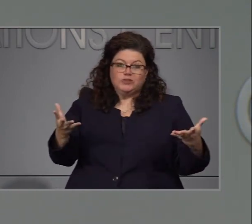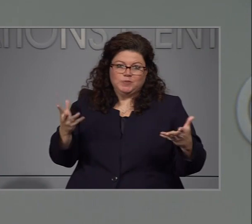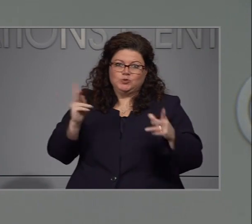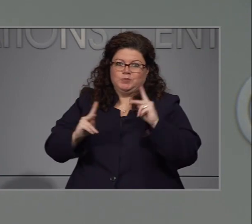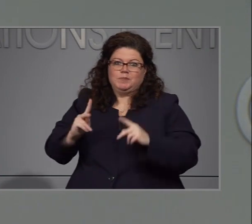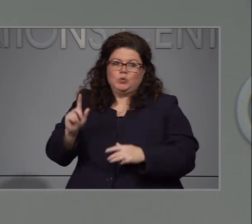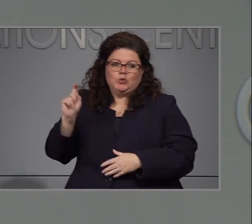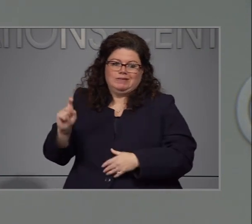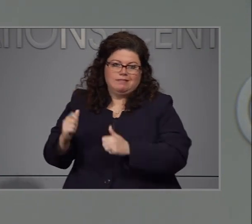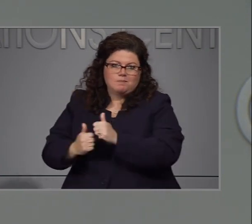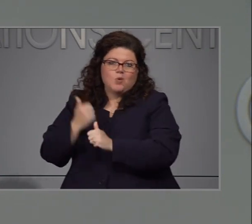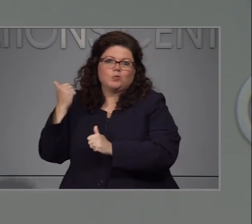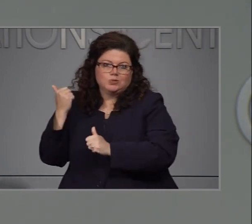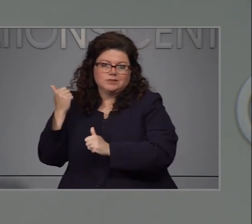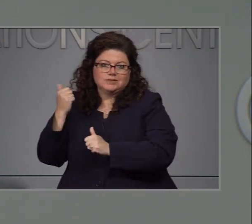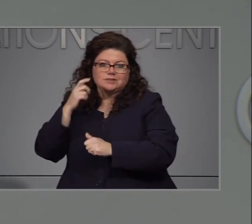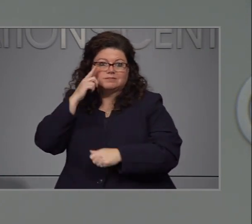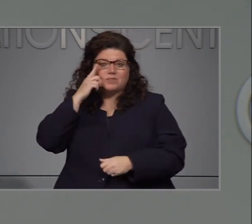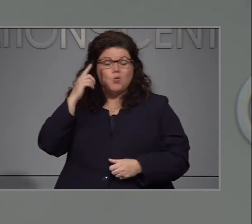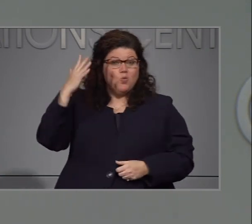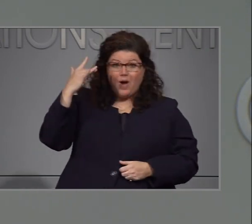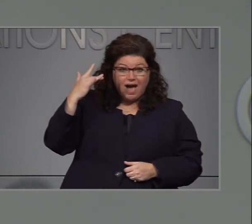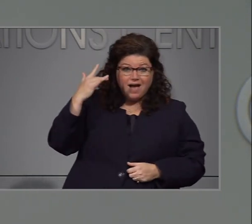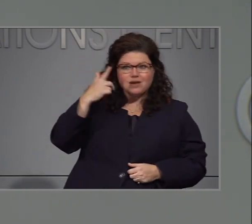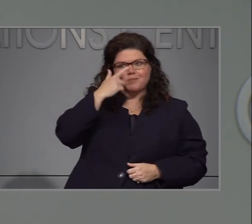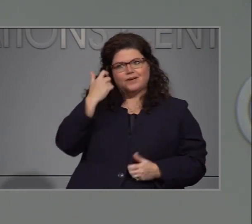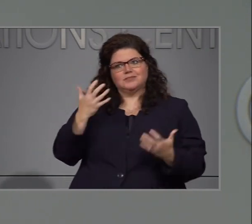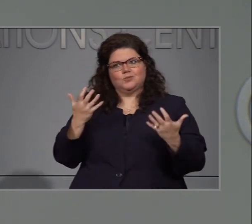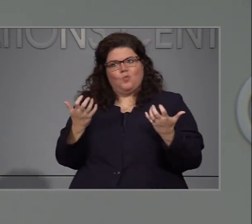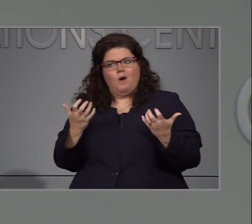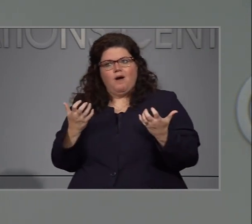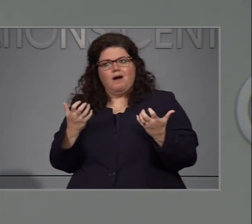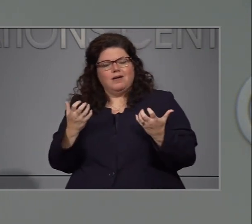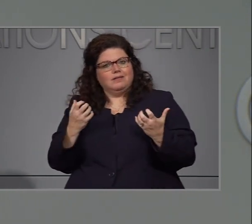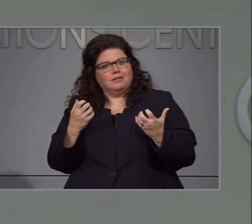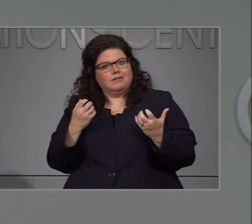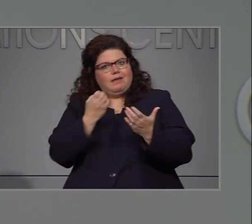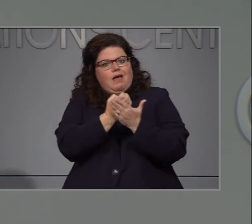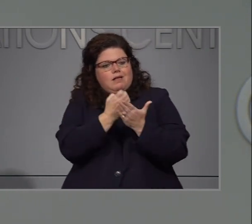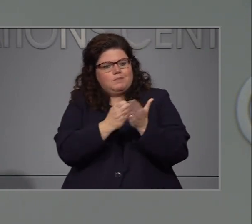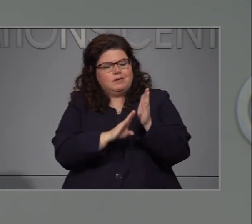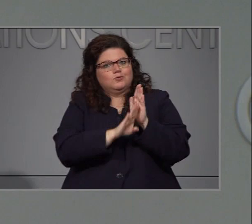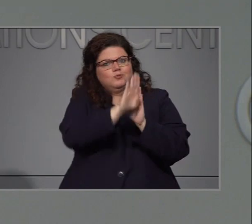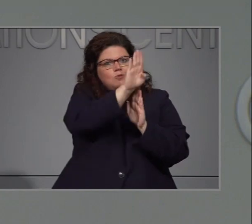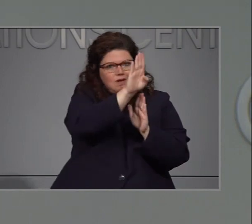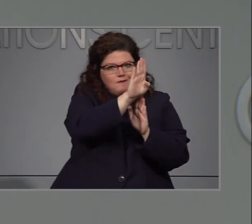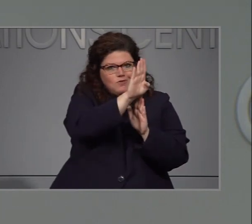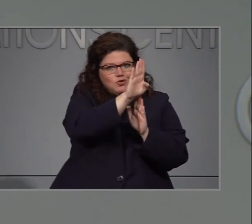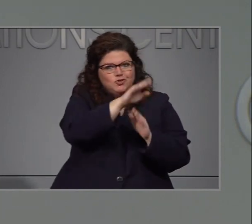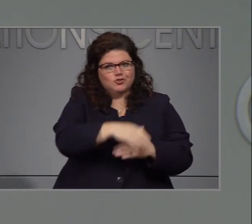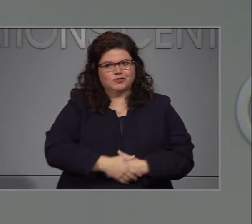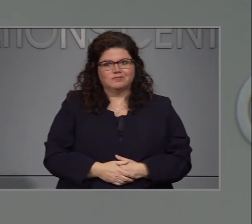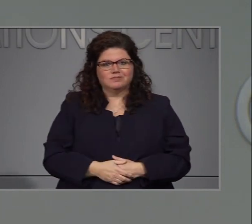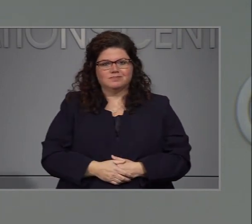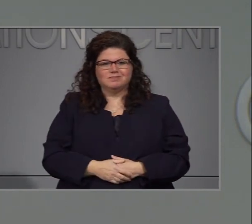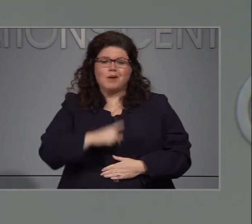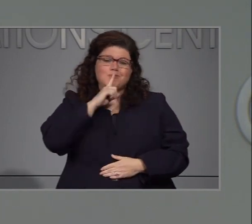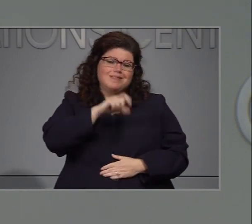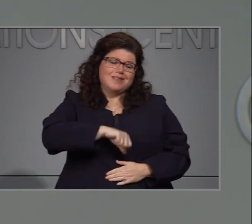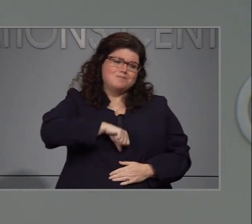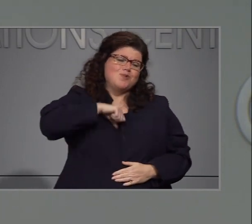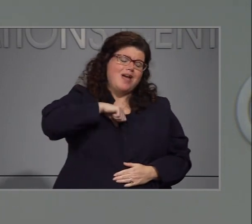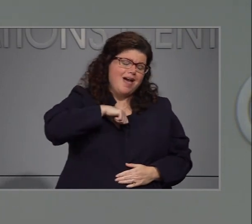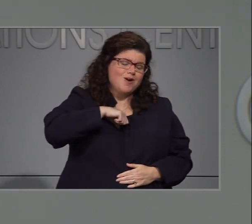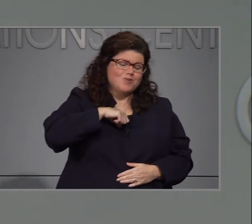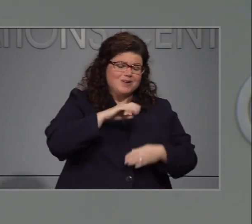ser distribuidos a los que tienen mayor necesidad y es una inversión en nuestra salud y en la recuperación económica. No podría